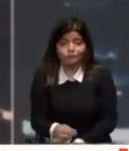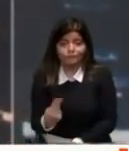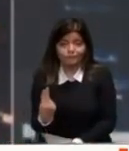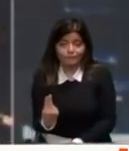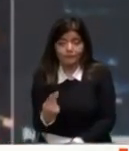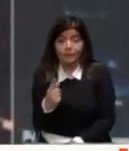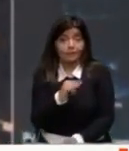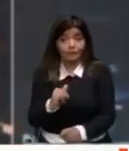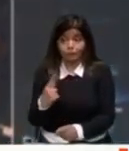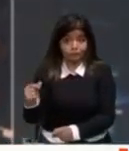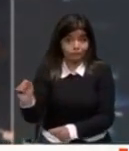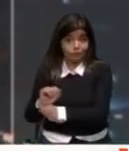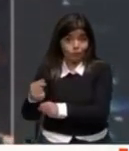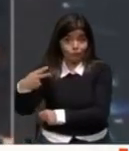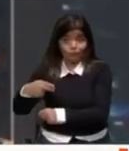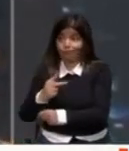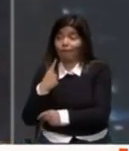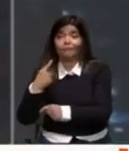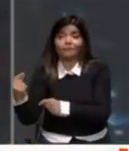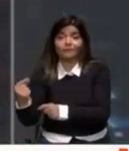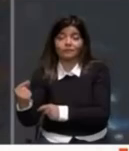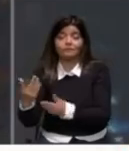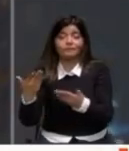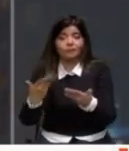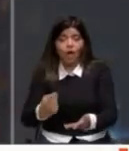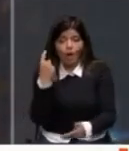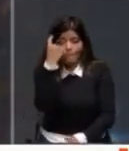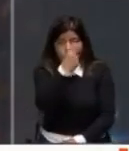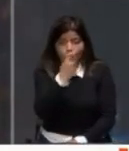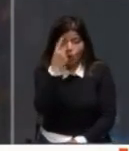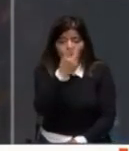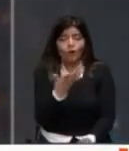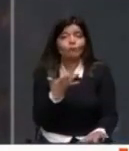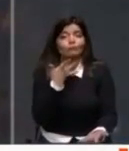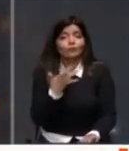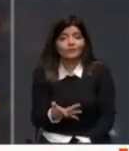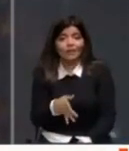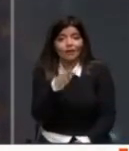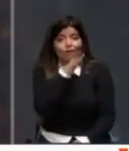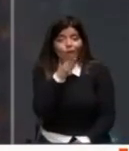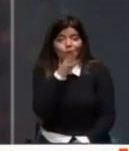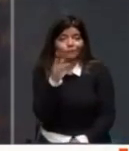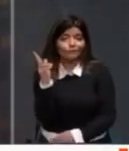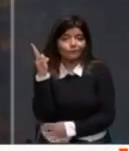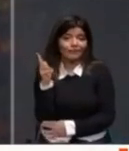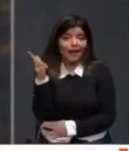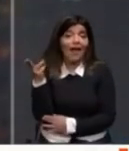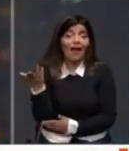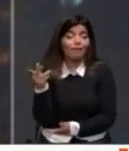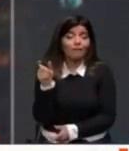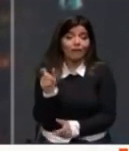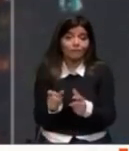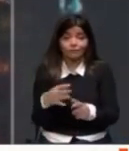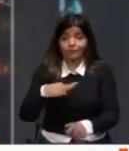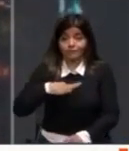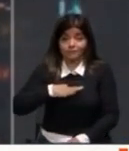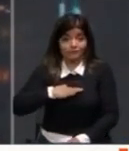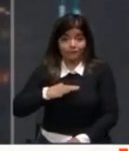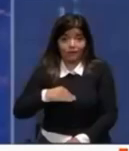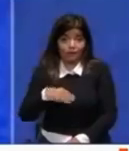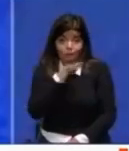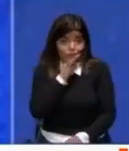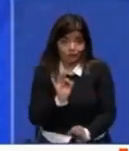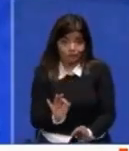se fugó. Una vez más crece la preocupación, ¿no?, por el uso y el porte de armas en manos de civiles.